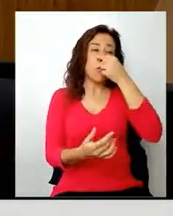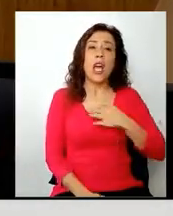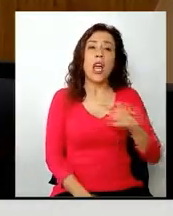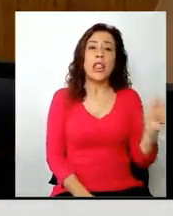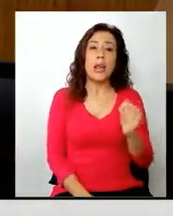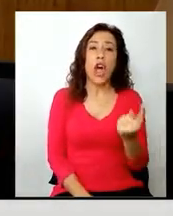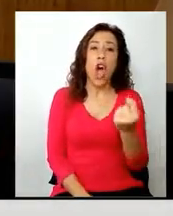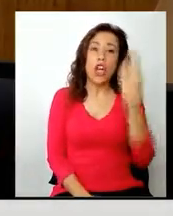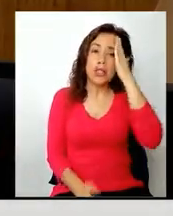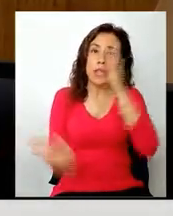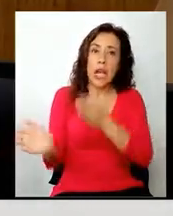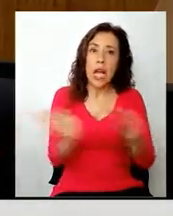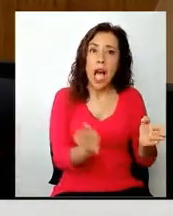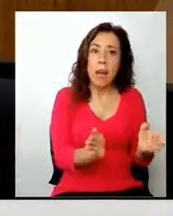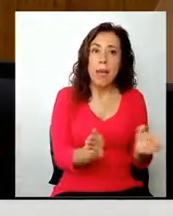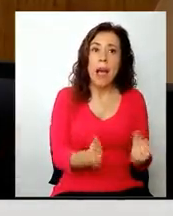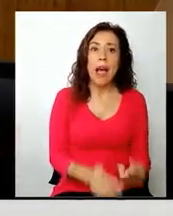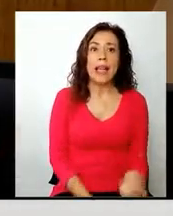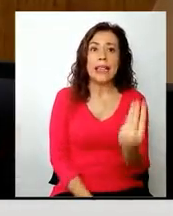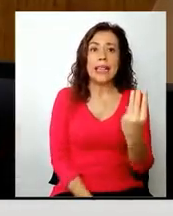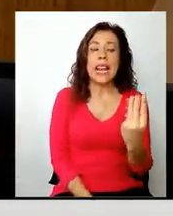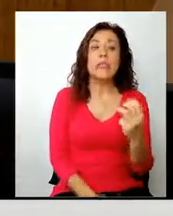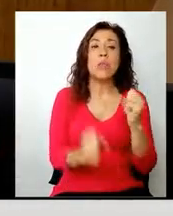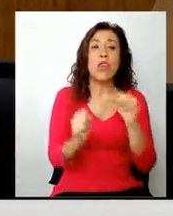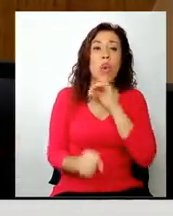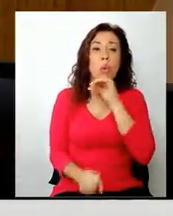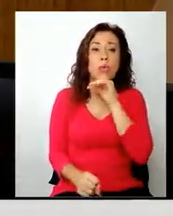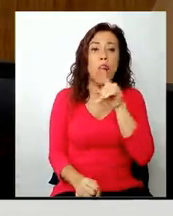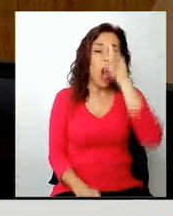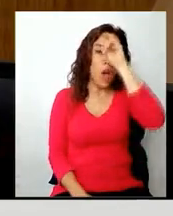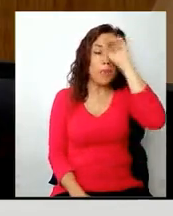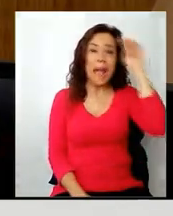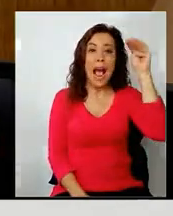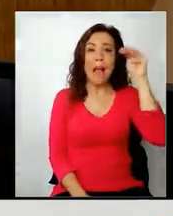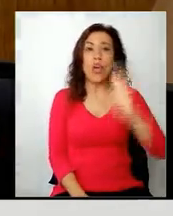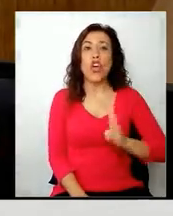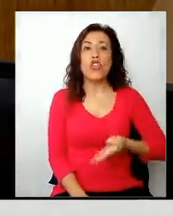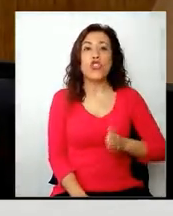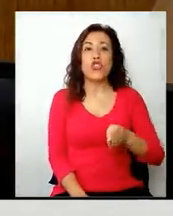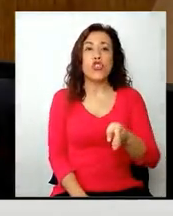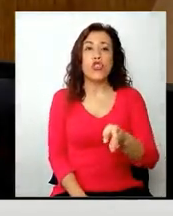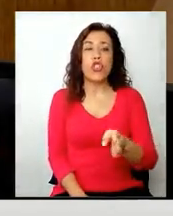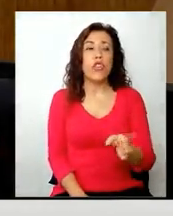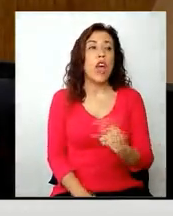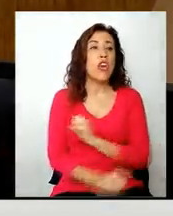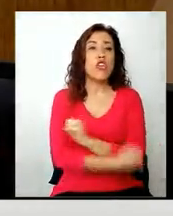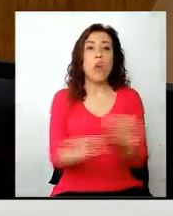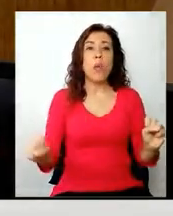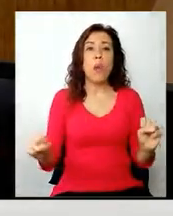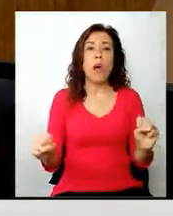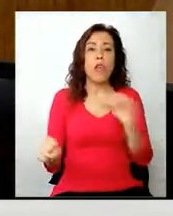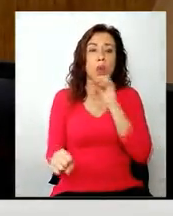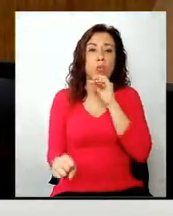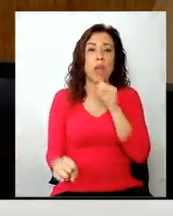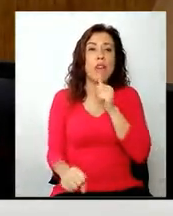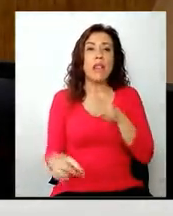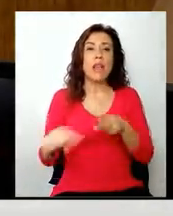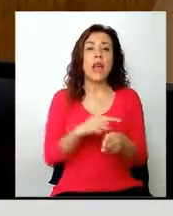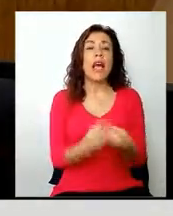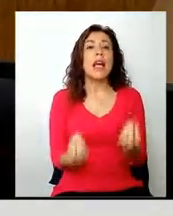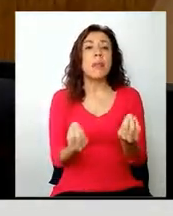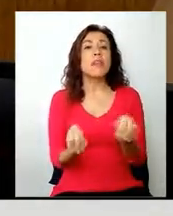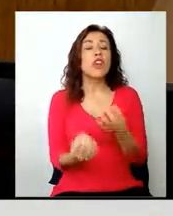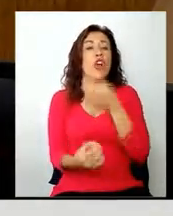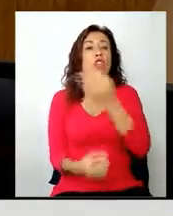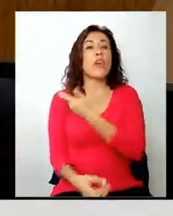y de ellas tres están disponibles y el hospital de alto hospicio todavía no es una realidad Pero qué pasó con la recepción que hizo el presidente viñera